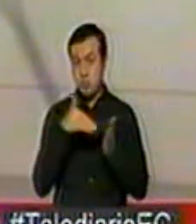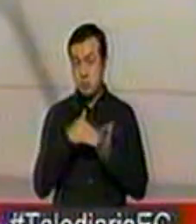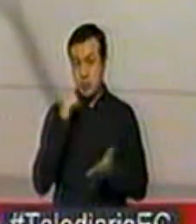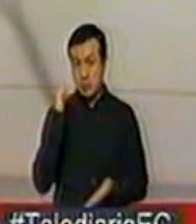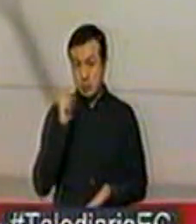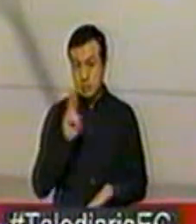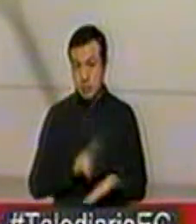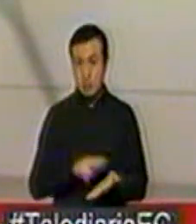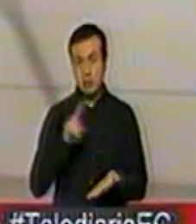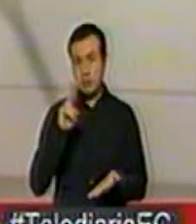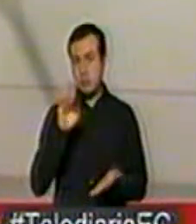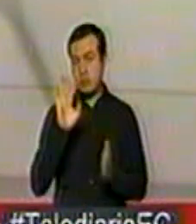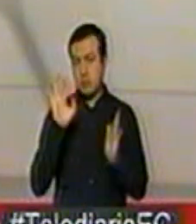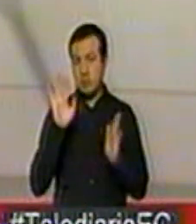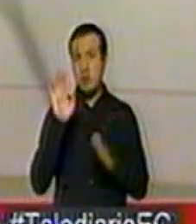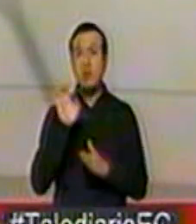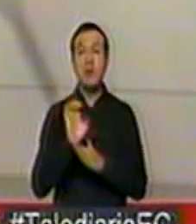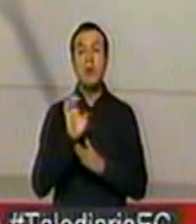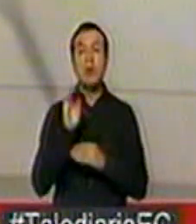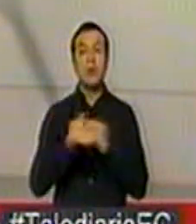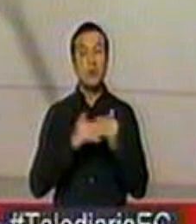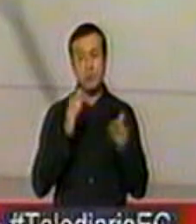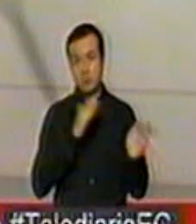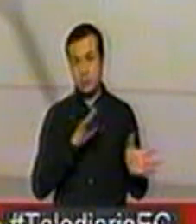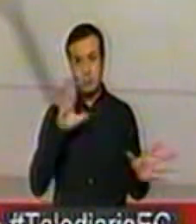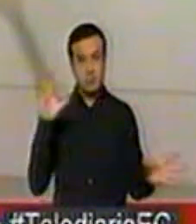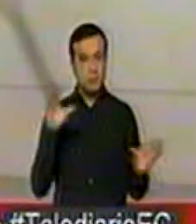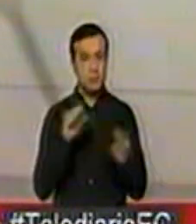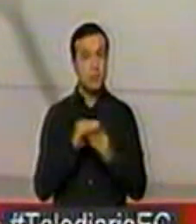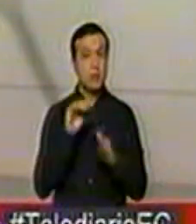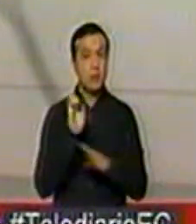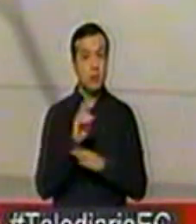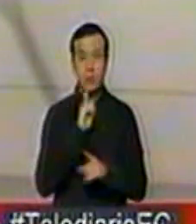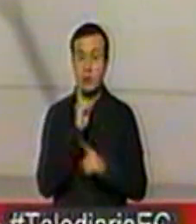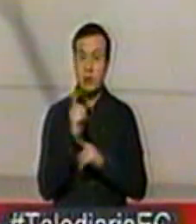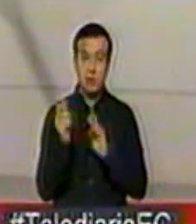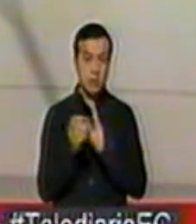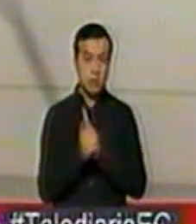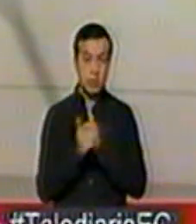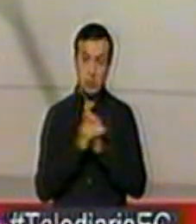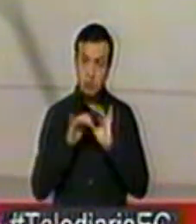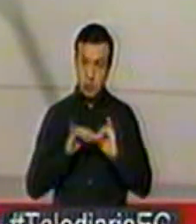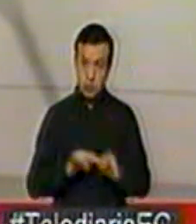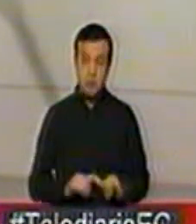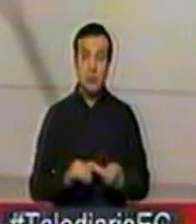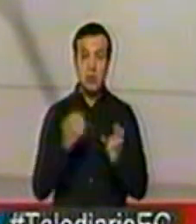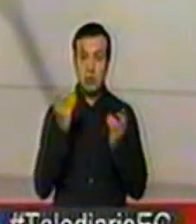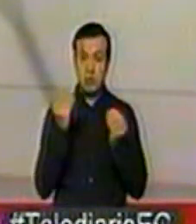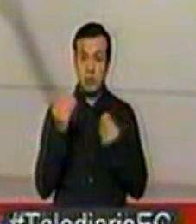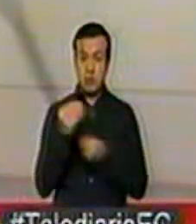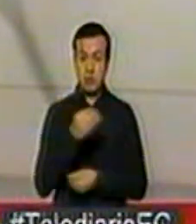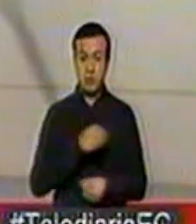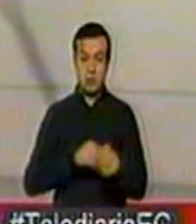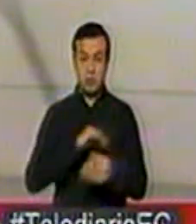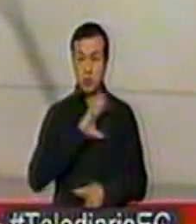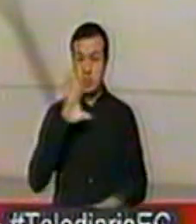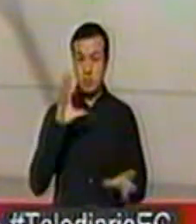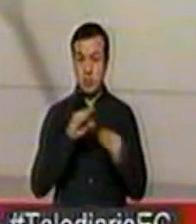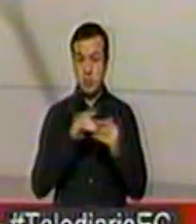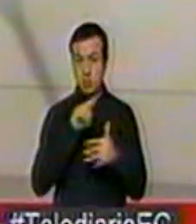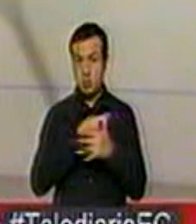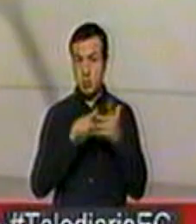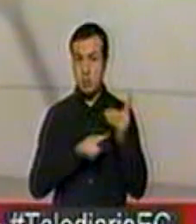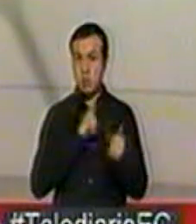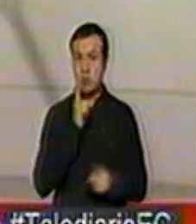ver. El Ecuador está poniendo todas sus capacidades y está invirtiendo todos los recursos